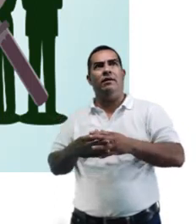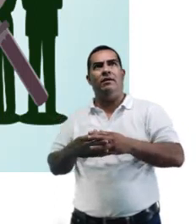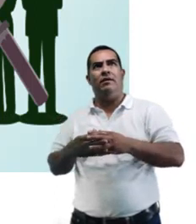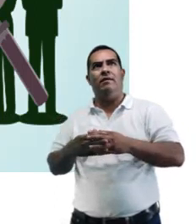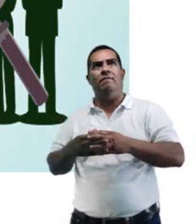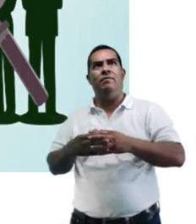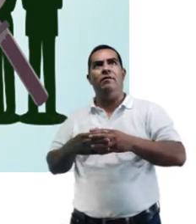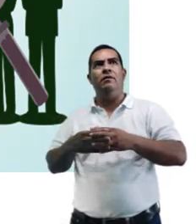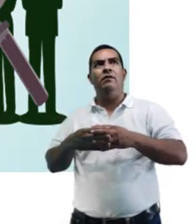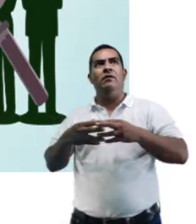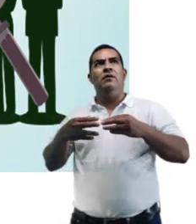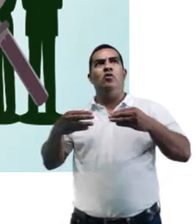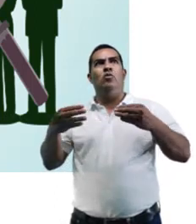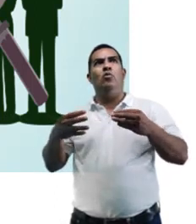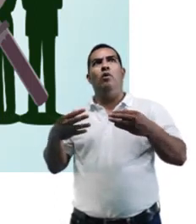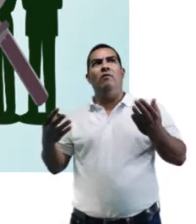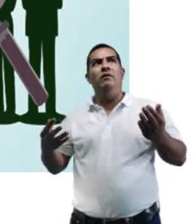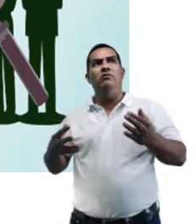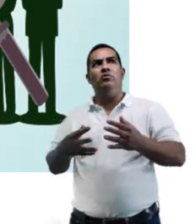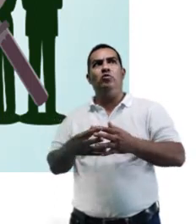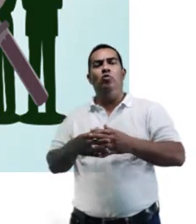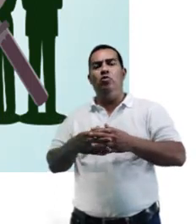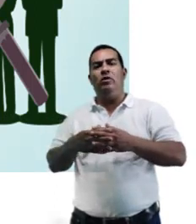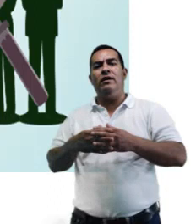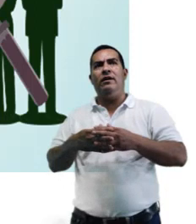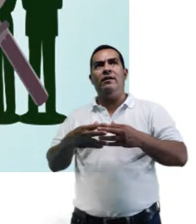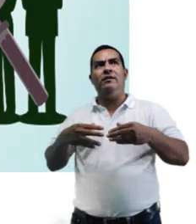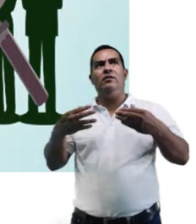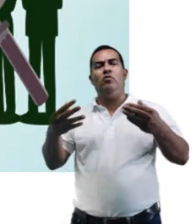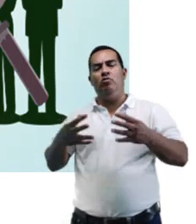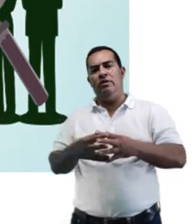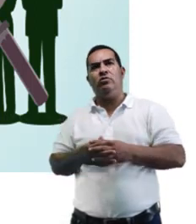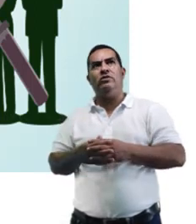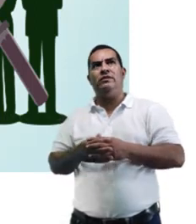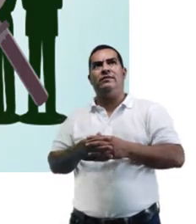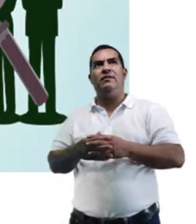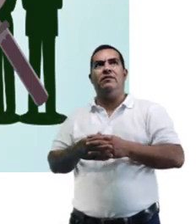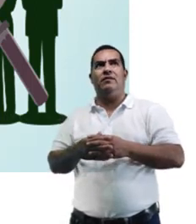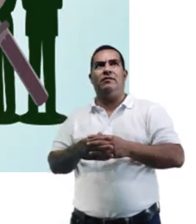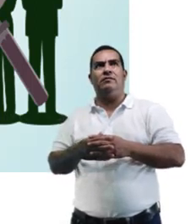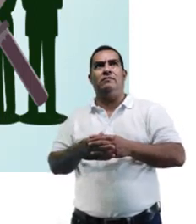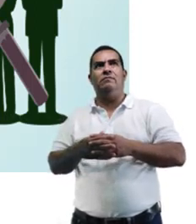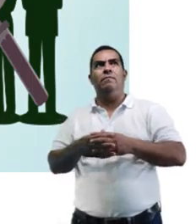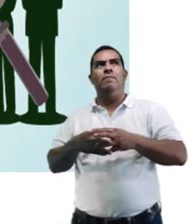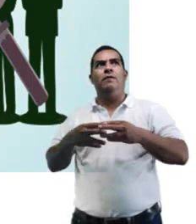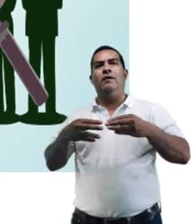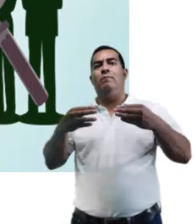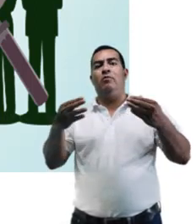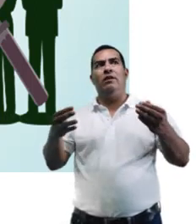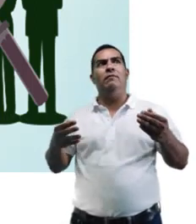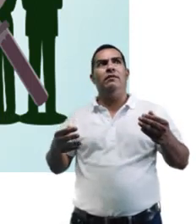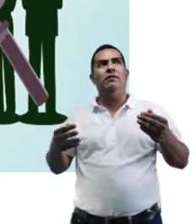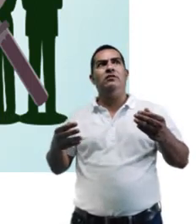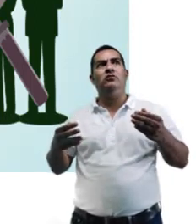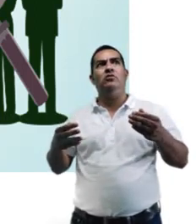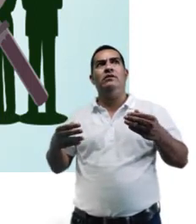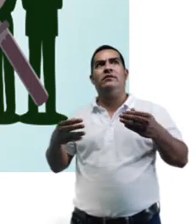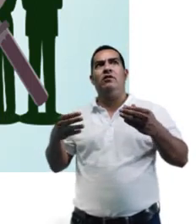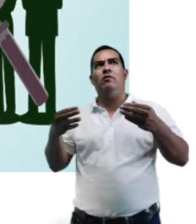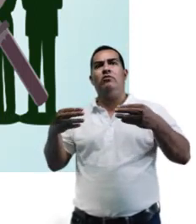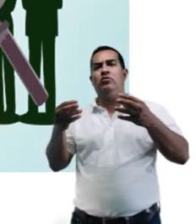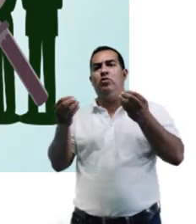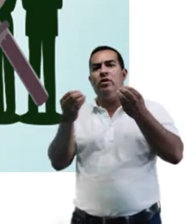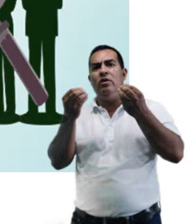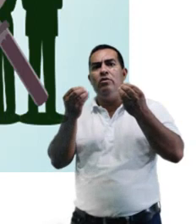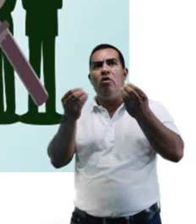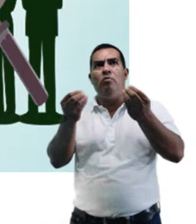trabajo ideal, o al menos uno que encaje con nuestros estándares. El problema de esto es